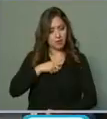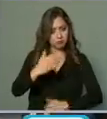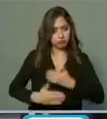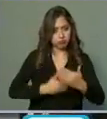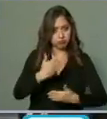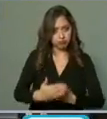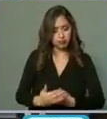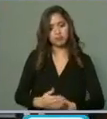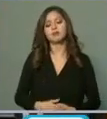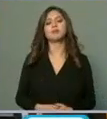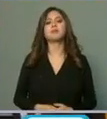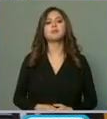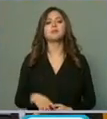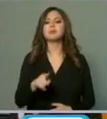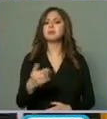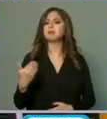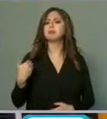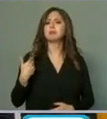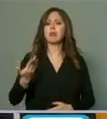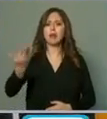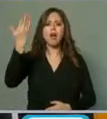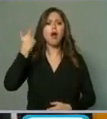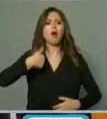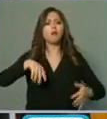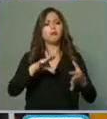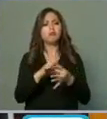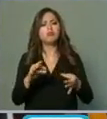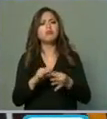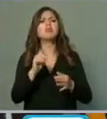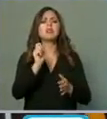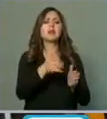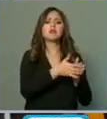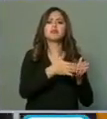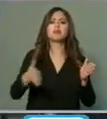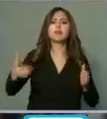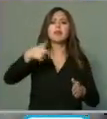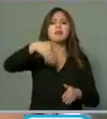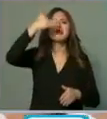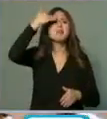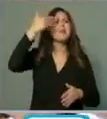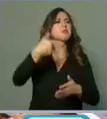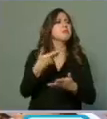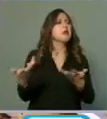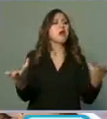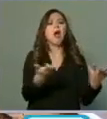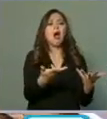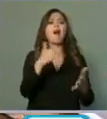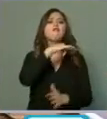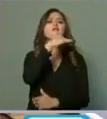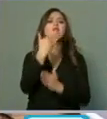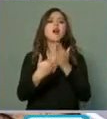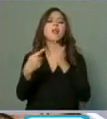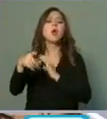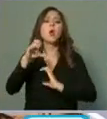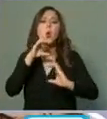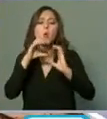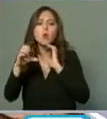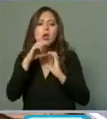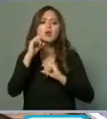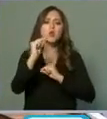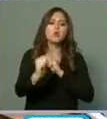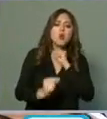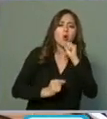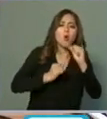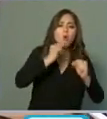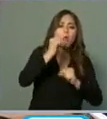que hemos venido platicando durante el programa, que a lo mejor en estas épocas se ha perdido mucho y es esa comunicación o el ese ensaltar